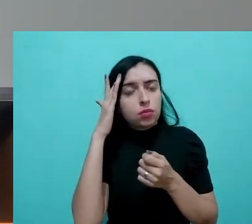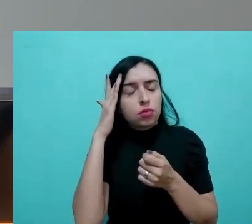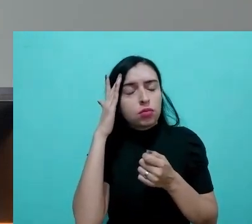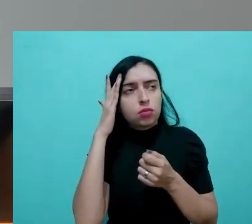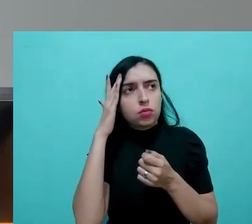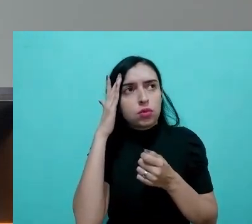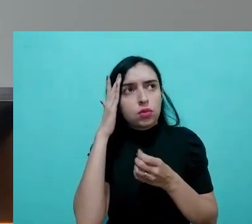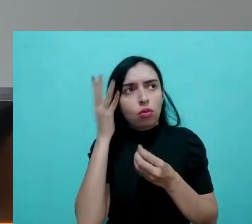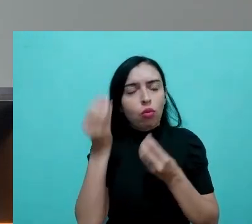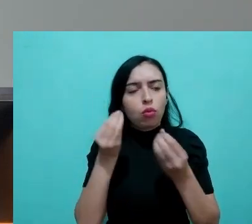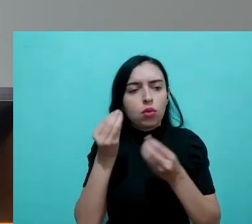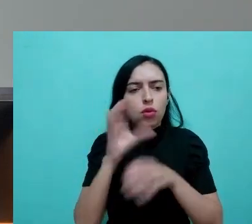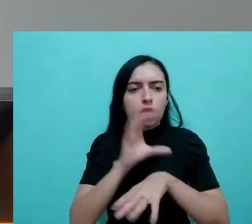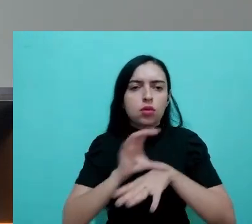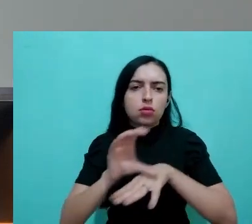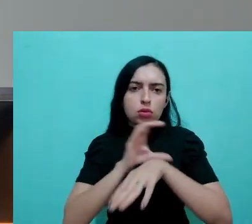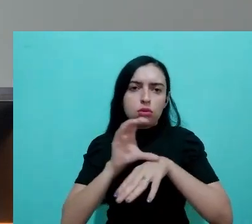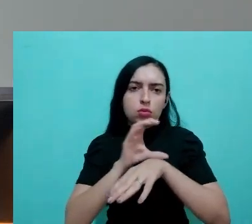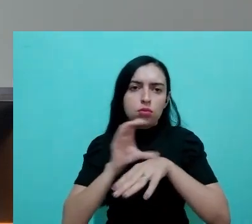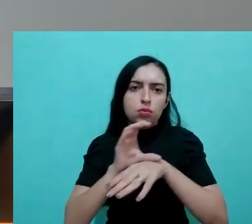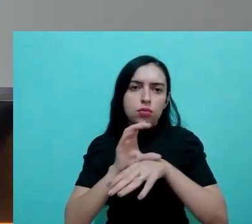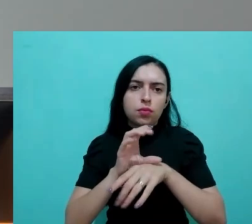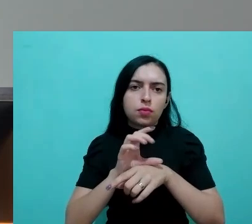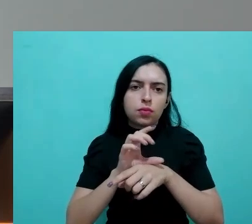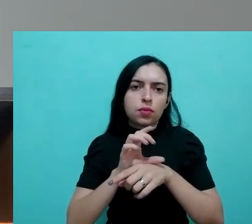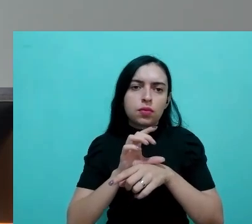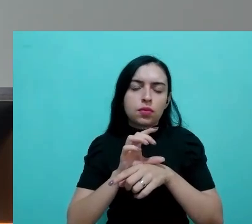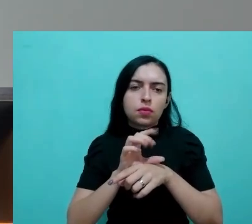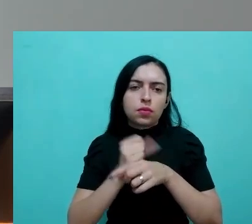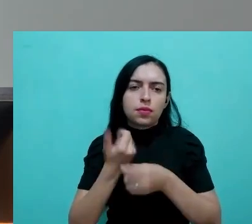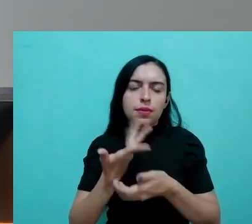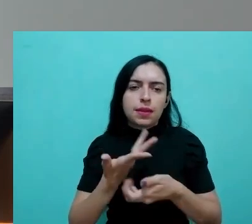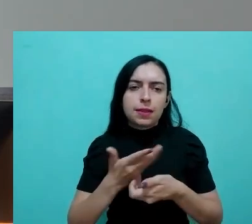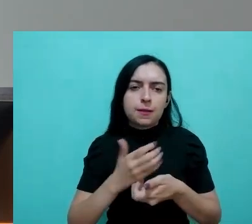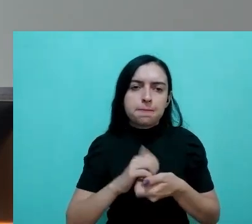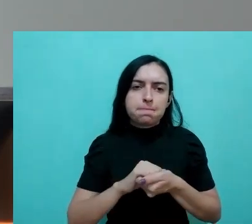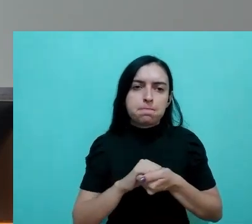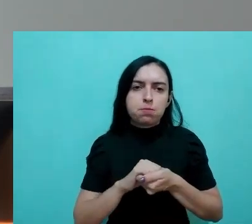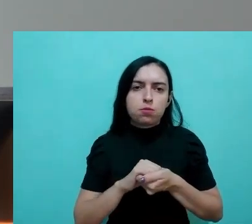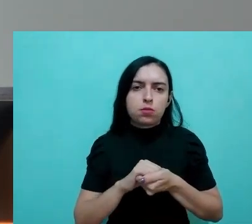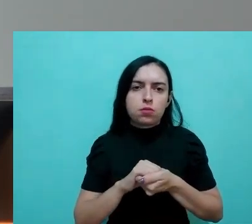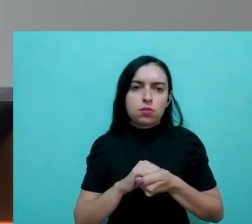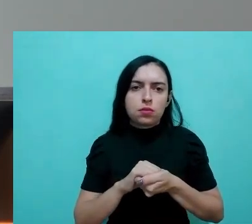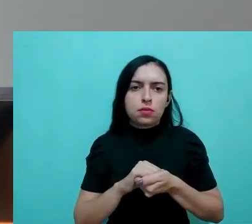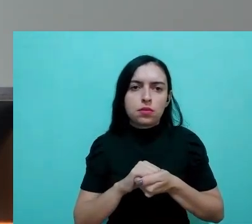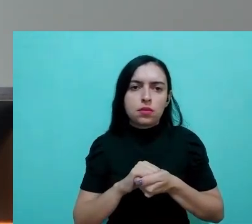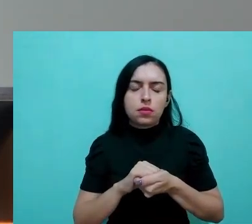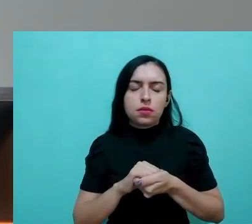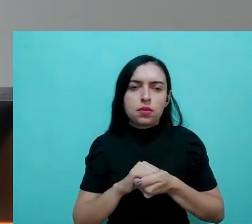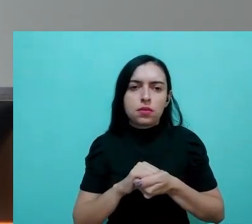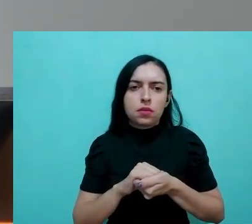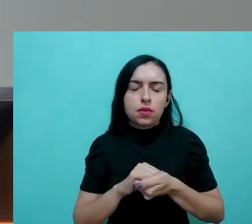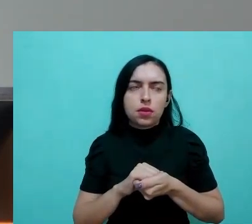de constitucionalidad por los jueces. Eso es debido a la hostilidad